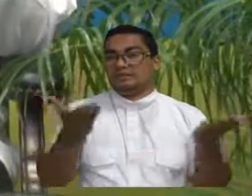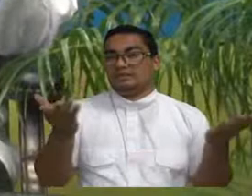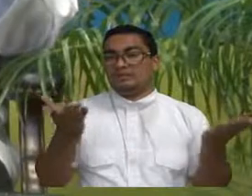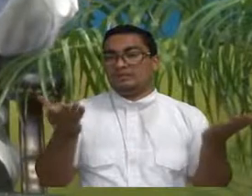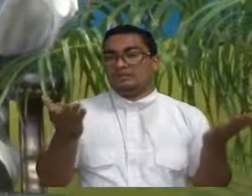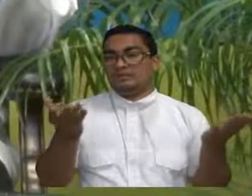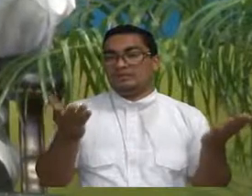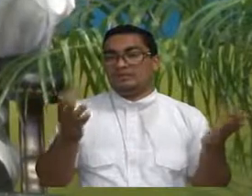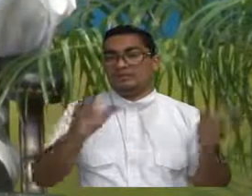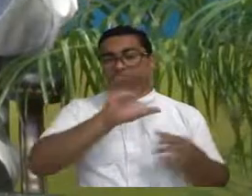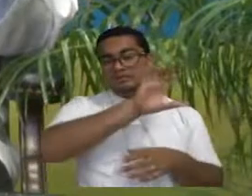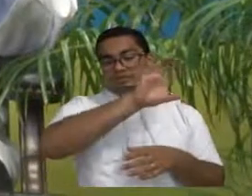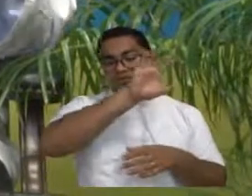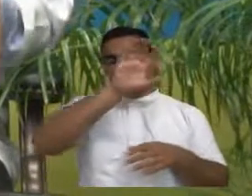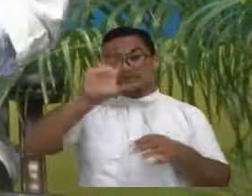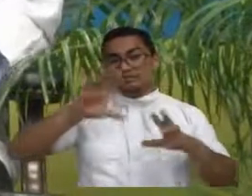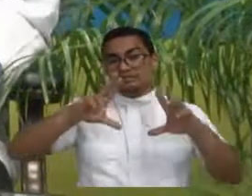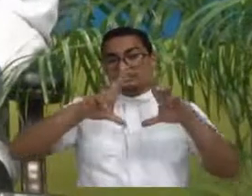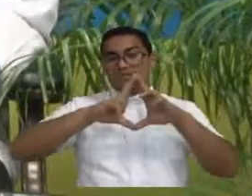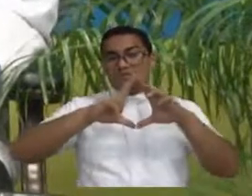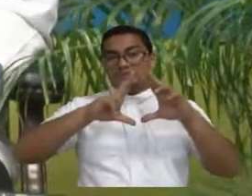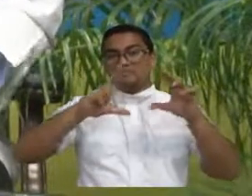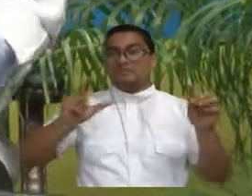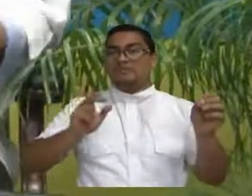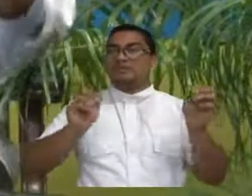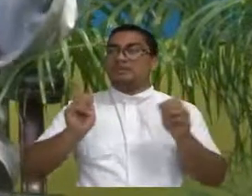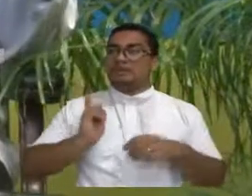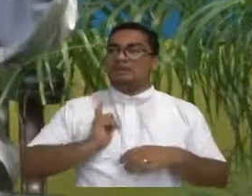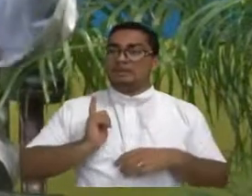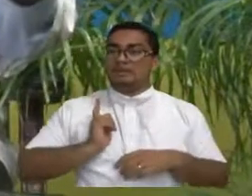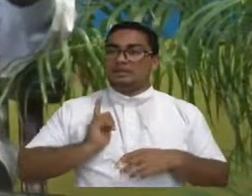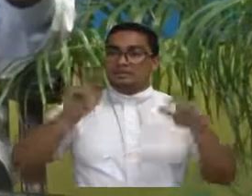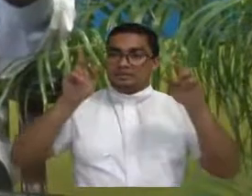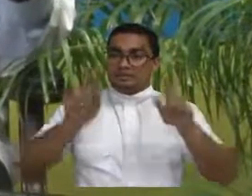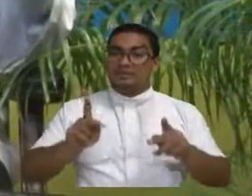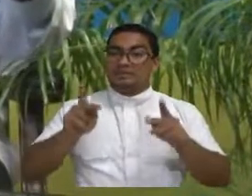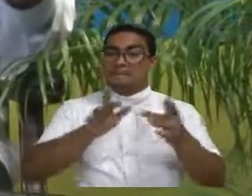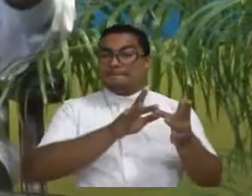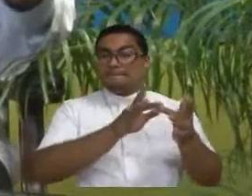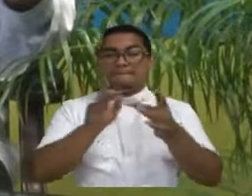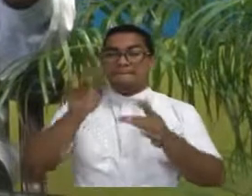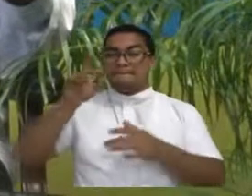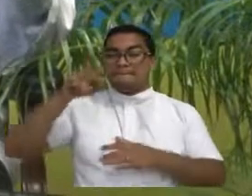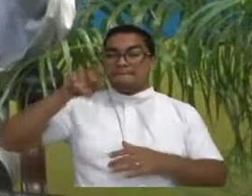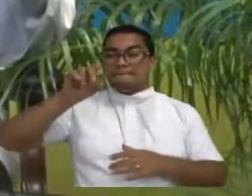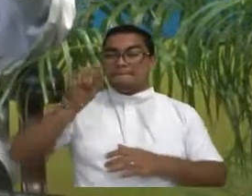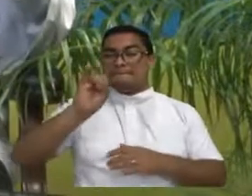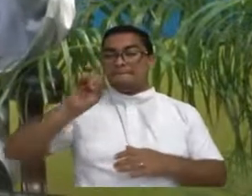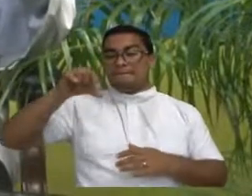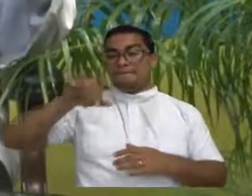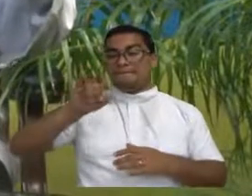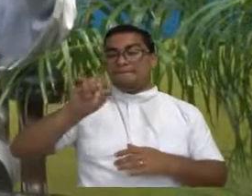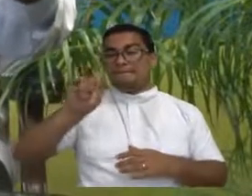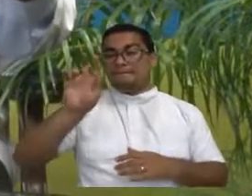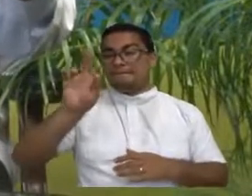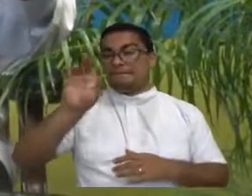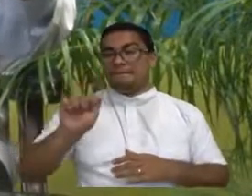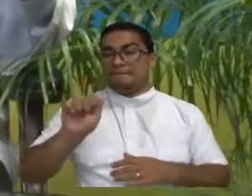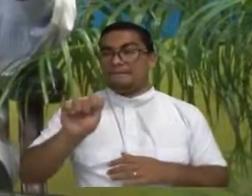con estas sedes departamentales donde hay psiquiatras. Entonces, al momento de que se capta este paciente en el puesto o en la unidad de